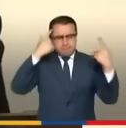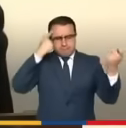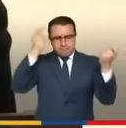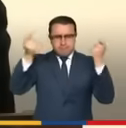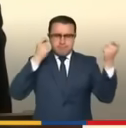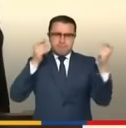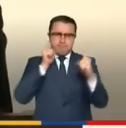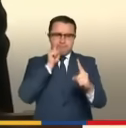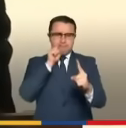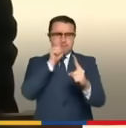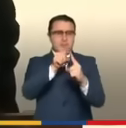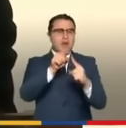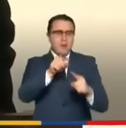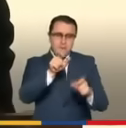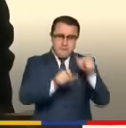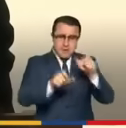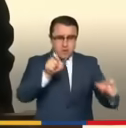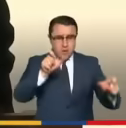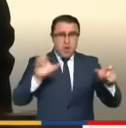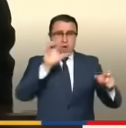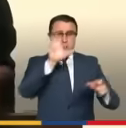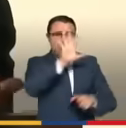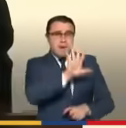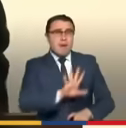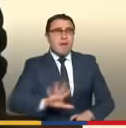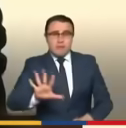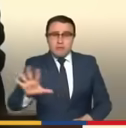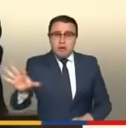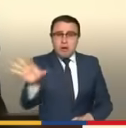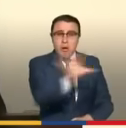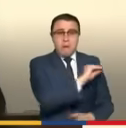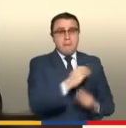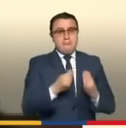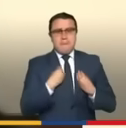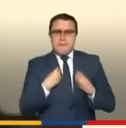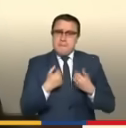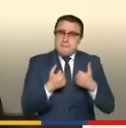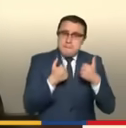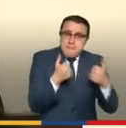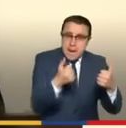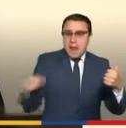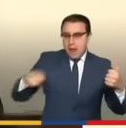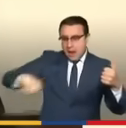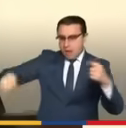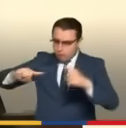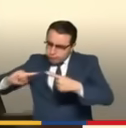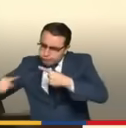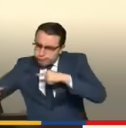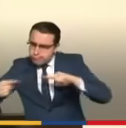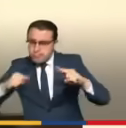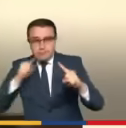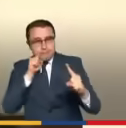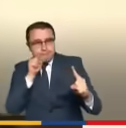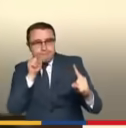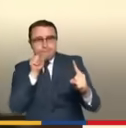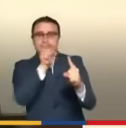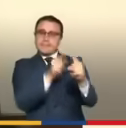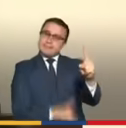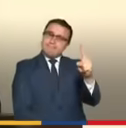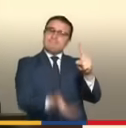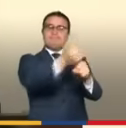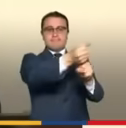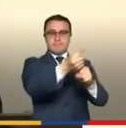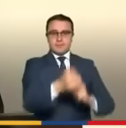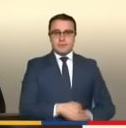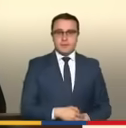buen vivir de la sociedad colombiana. Ya veremos las diferentes apreciaciones, que siempre las habrá, sobre si